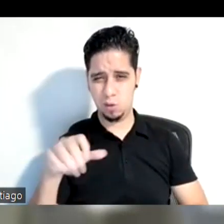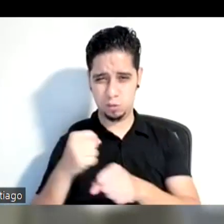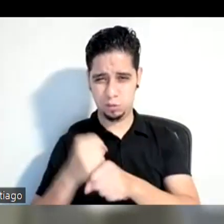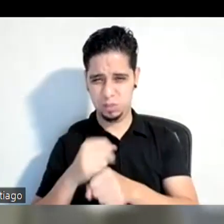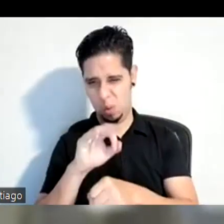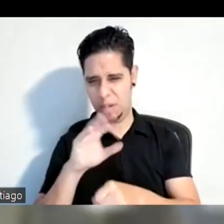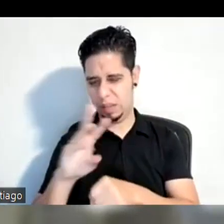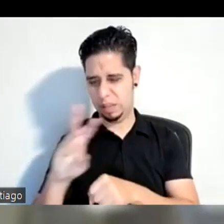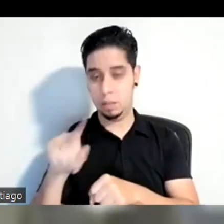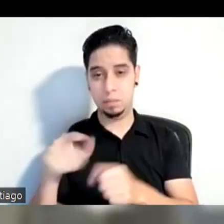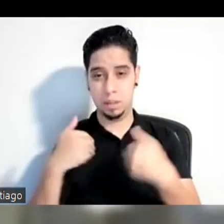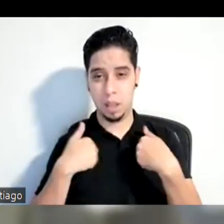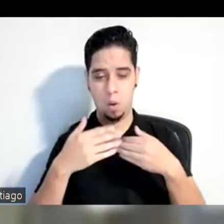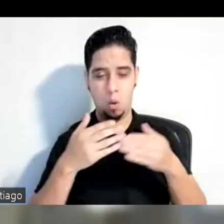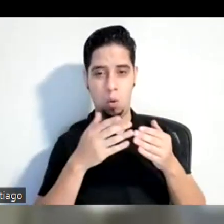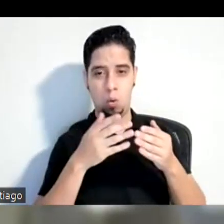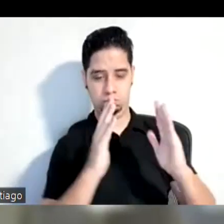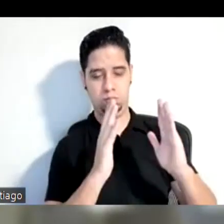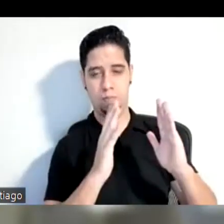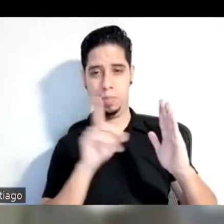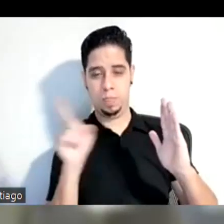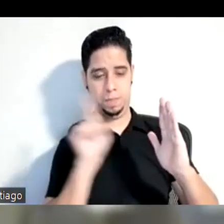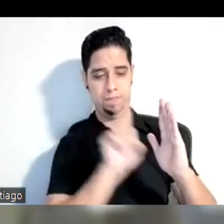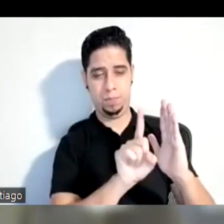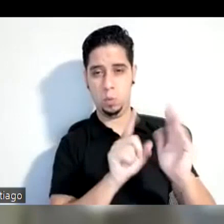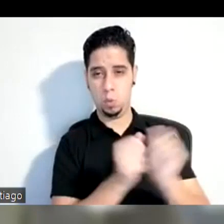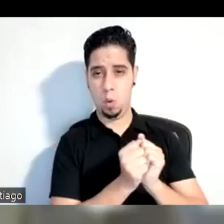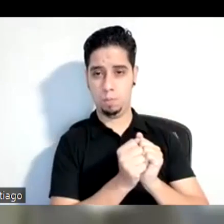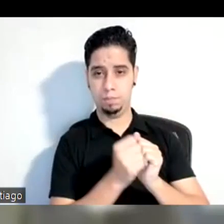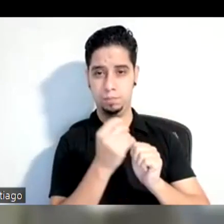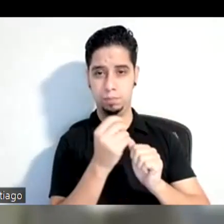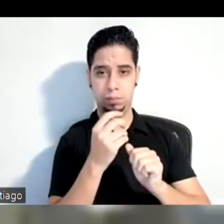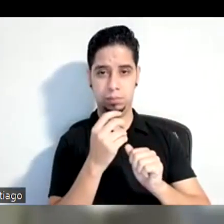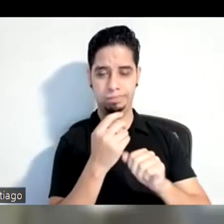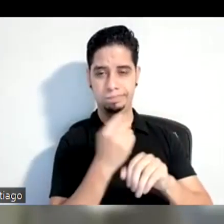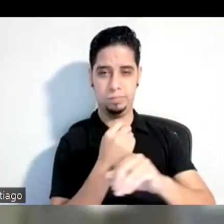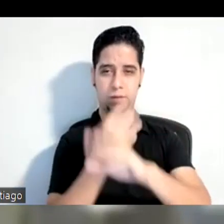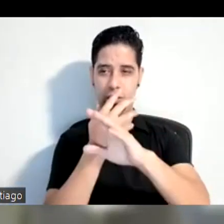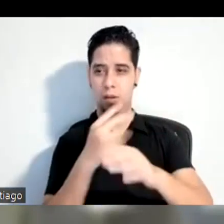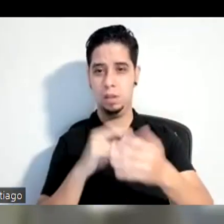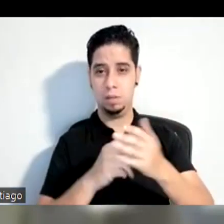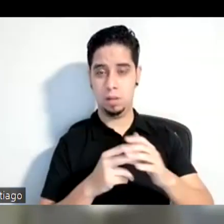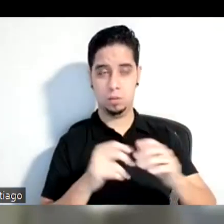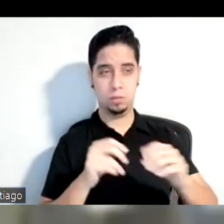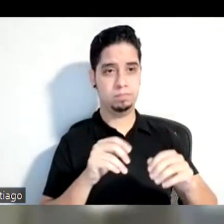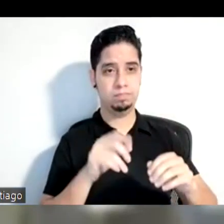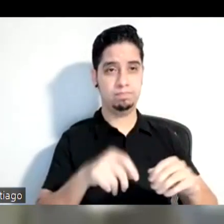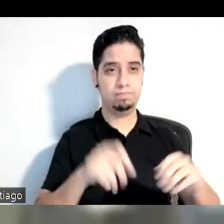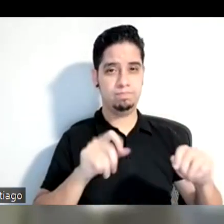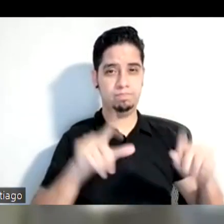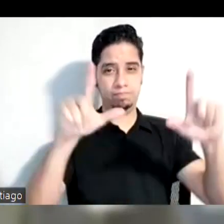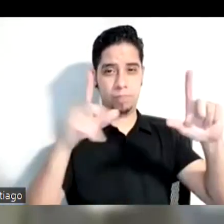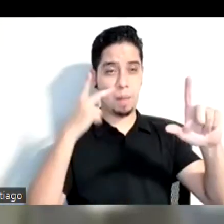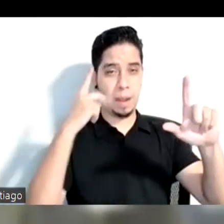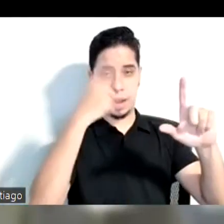bus que tenían un videoteléfono, ¿verdad? Tenían uno aquí y uno acá. Tú te sentabas aquí y podías ver en una pantallita a la persona, uh-huh, y la